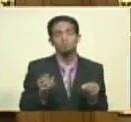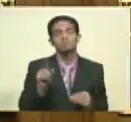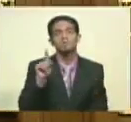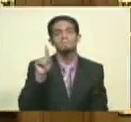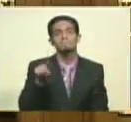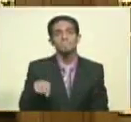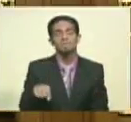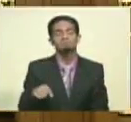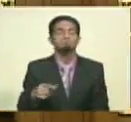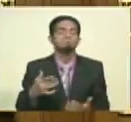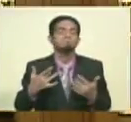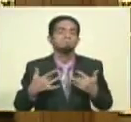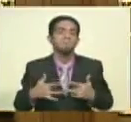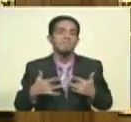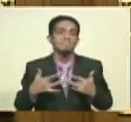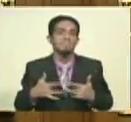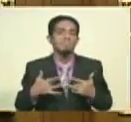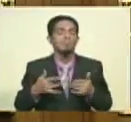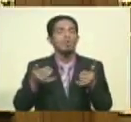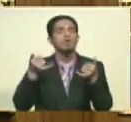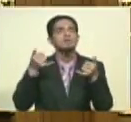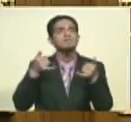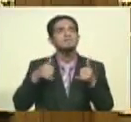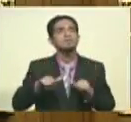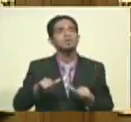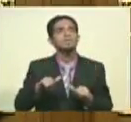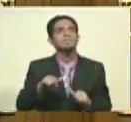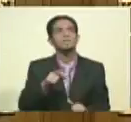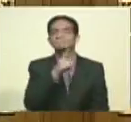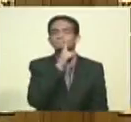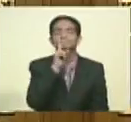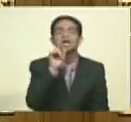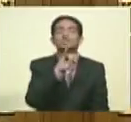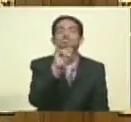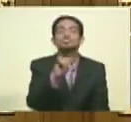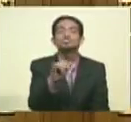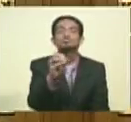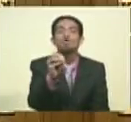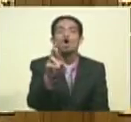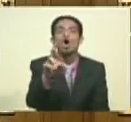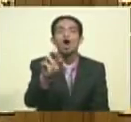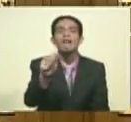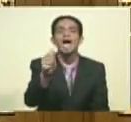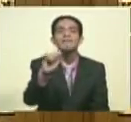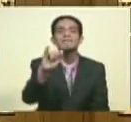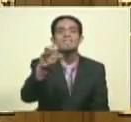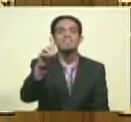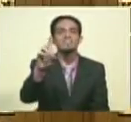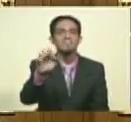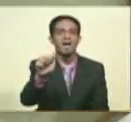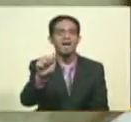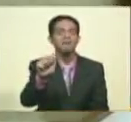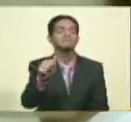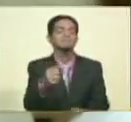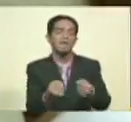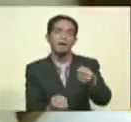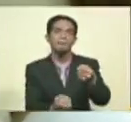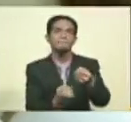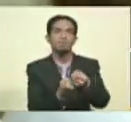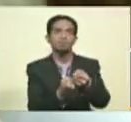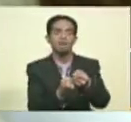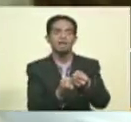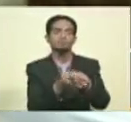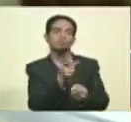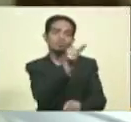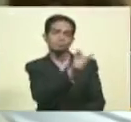nos sentimos hijos de Zoraida. Estaremos siempre con ella, apoyándola en todo lo que